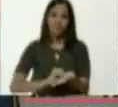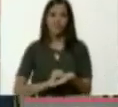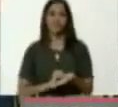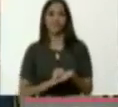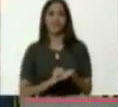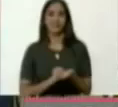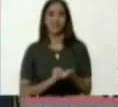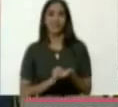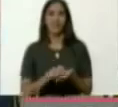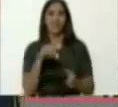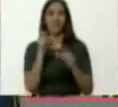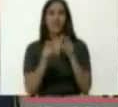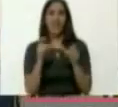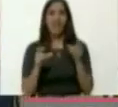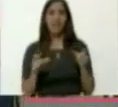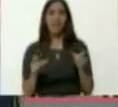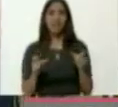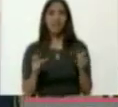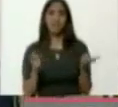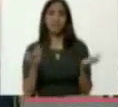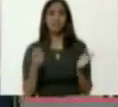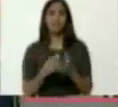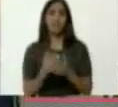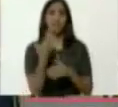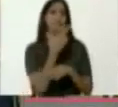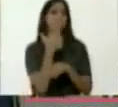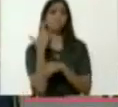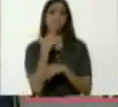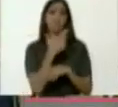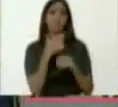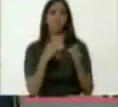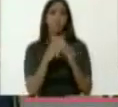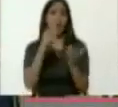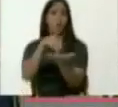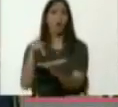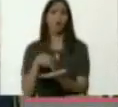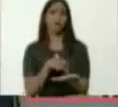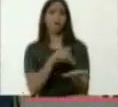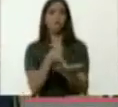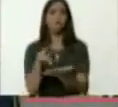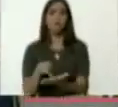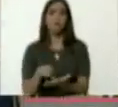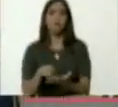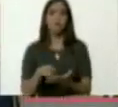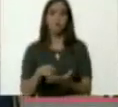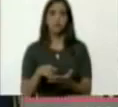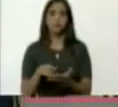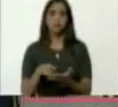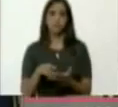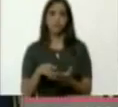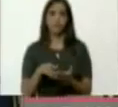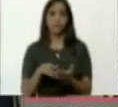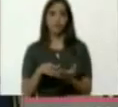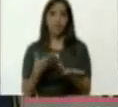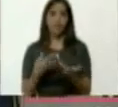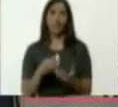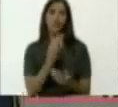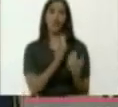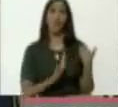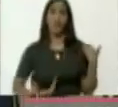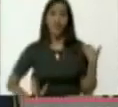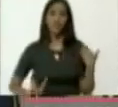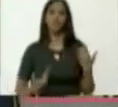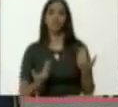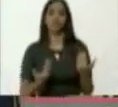Que la gente ande con armas para todos lados. Y que los hacendados o los grandes